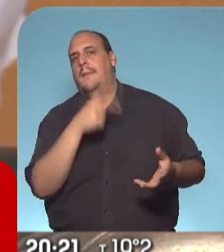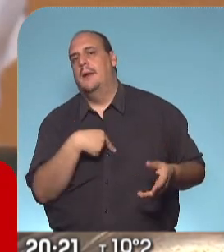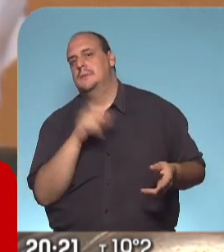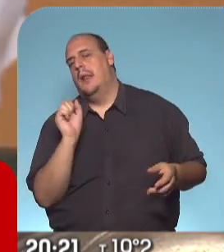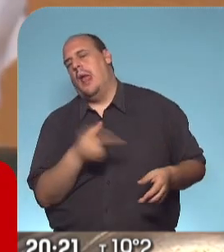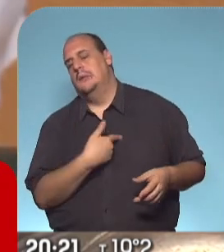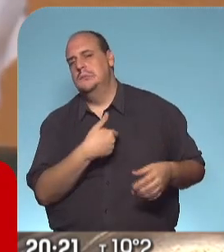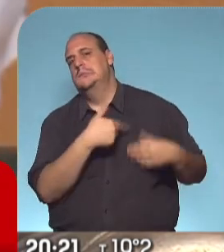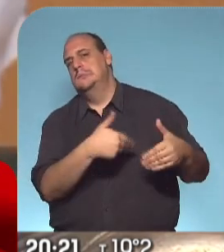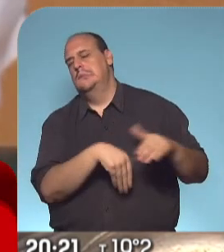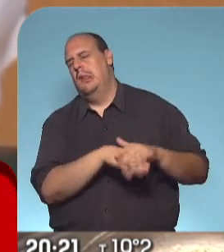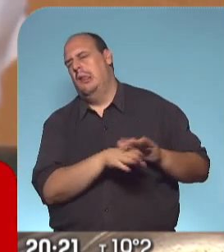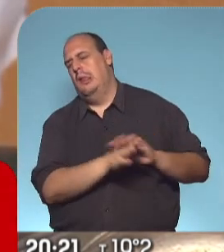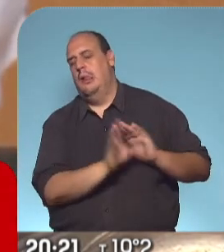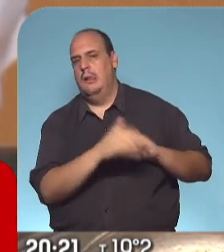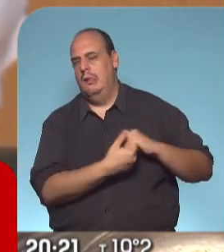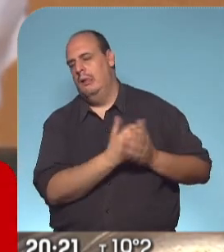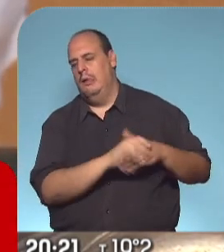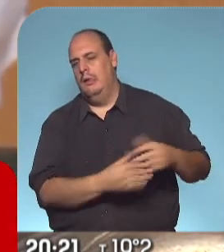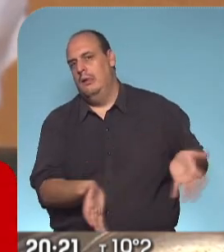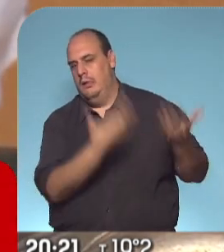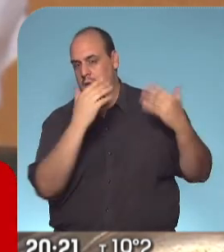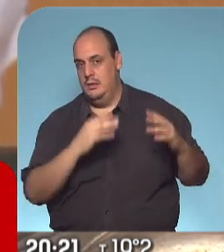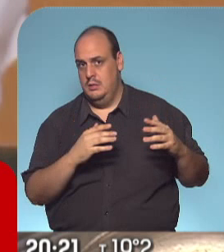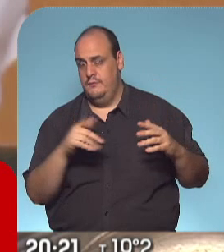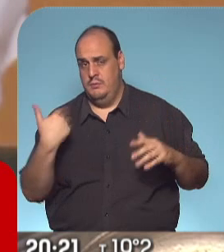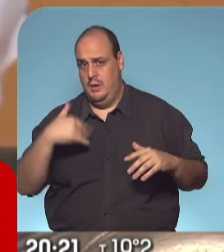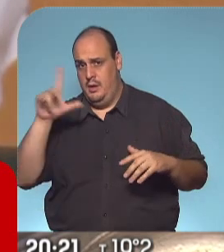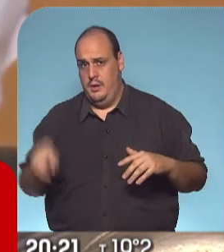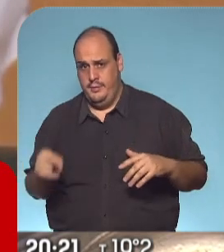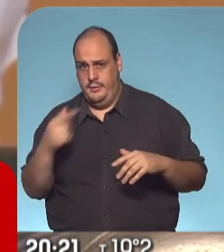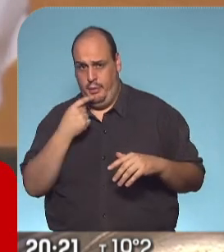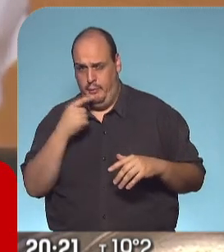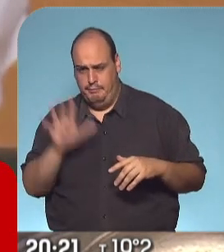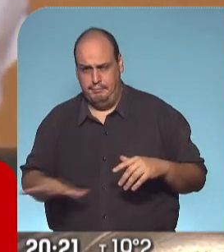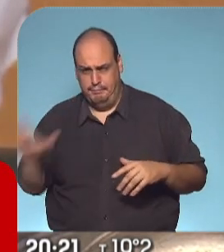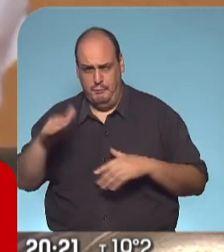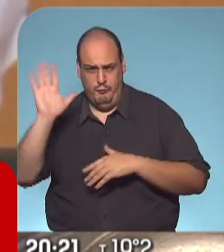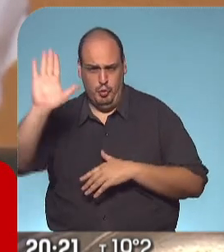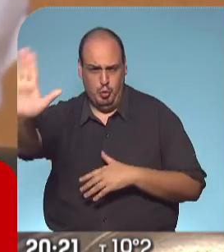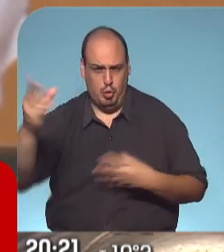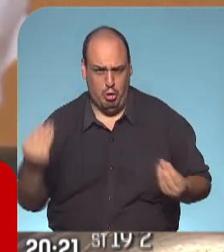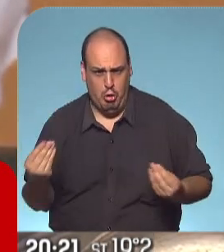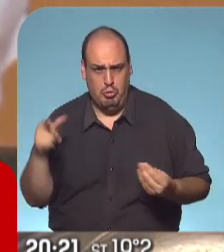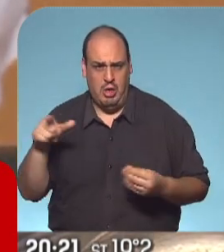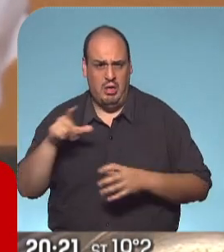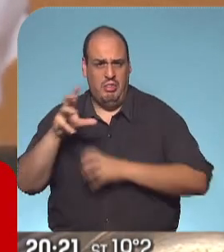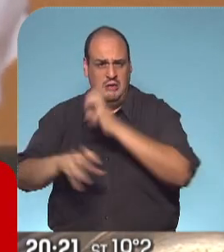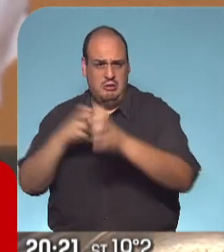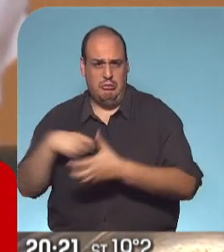adelante, dejar a Argentina bajo un manto de incertidumbre que nos terminaría dañando, terminaría socavando las bases del desarrollo